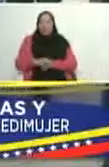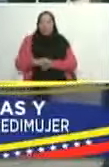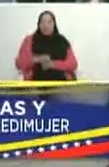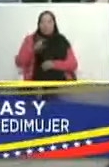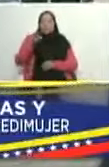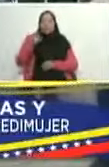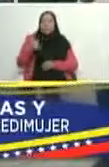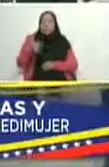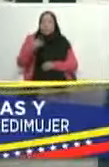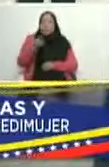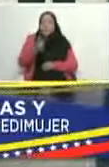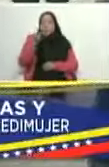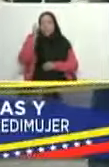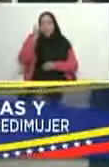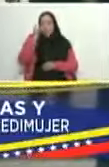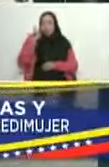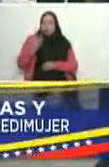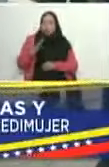están llamando.